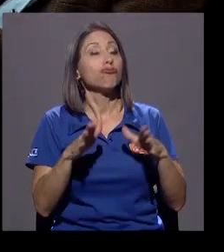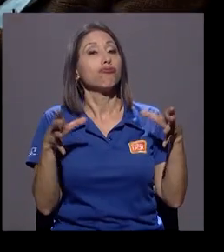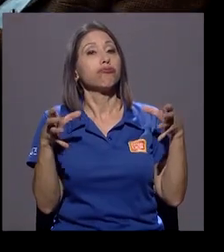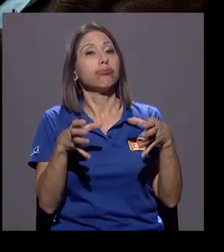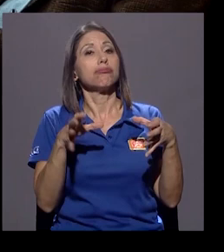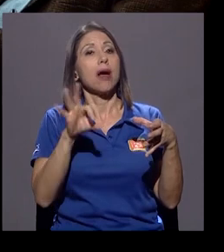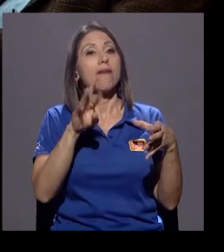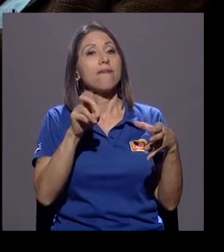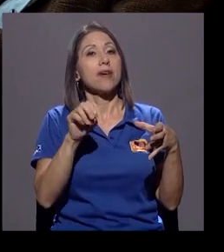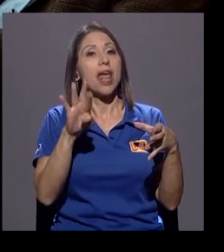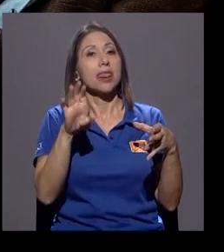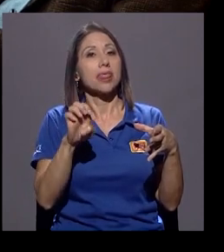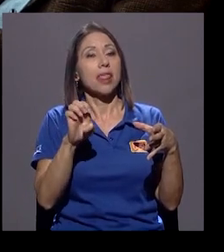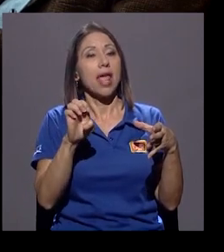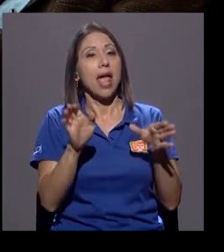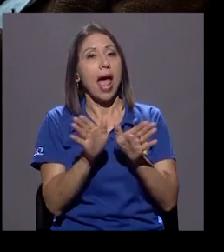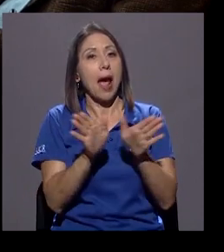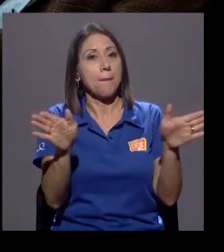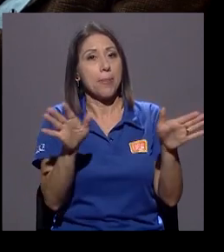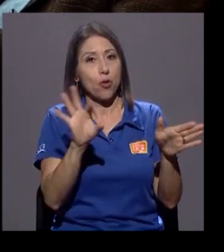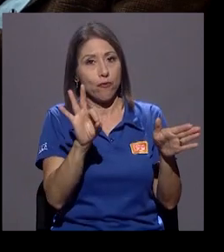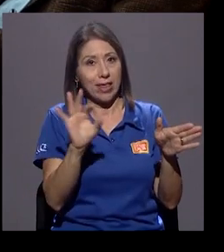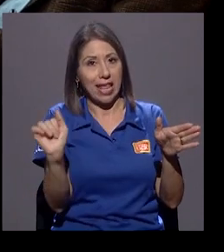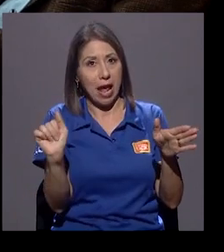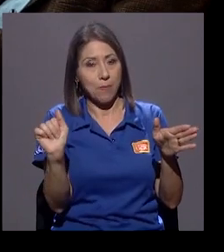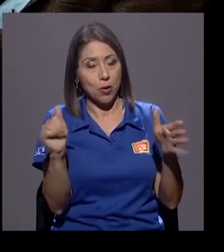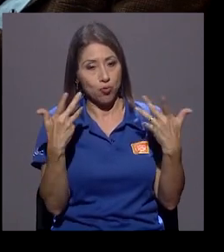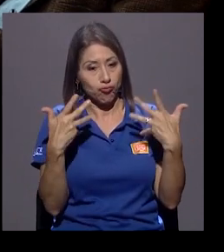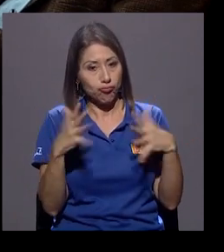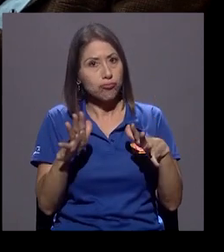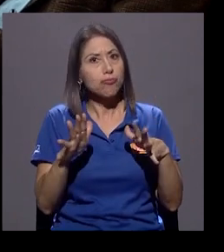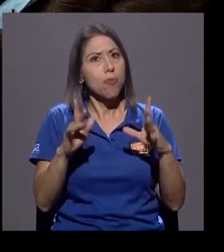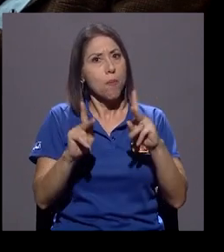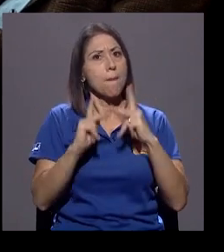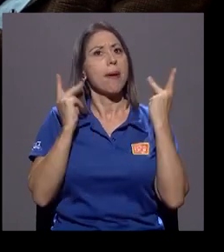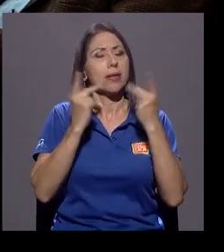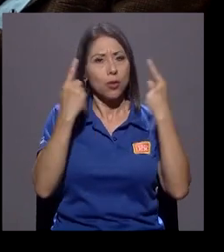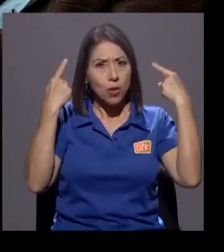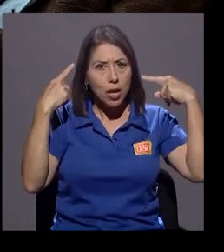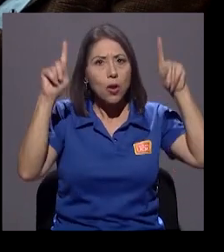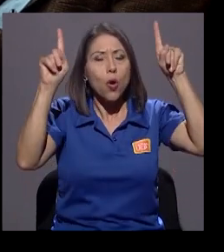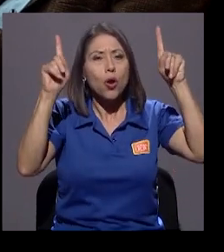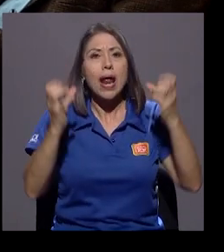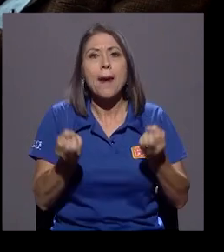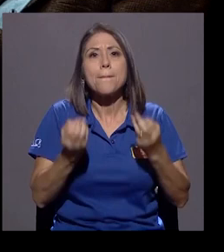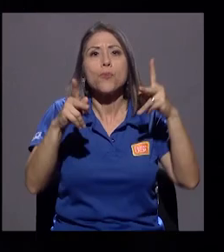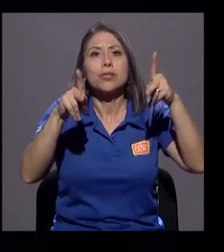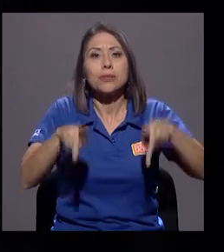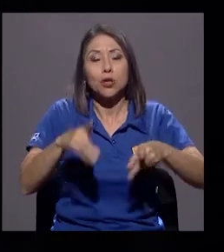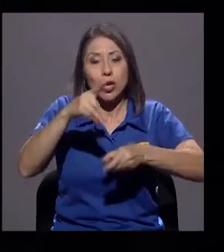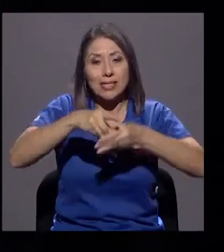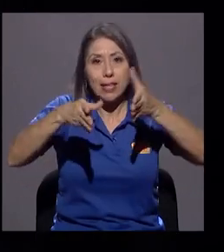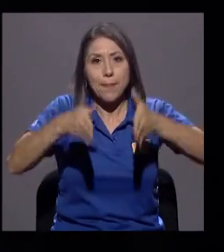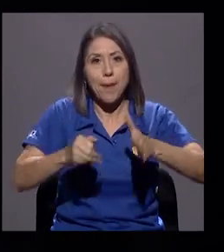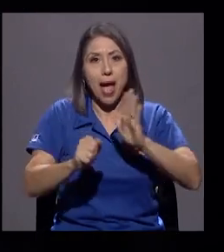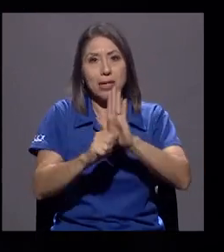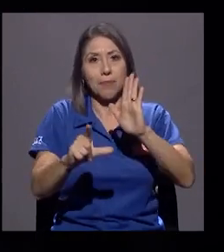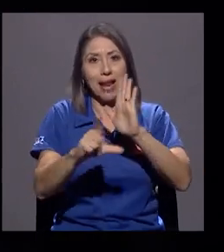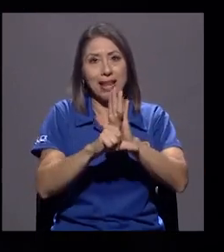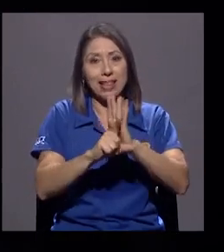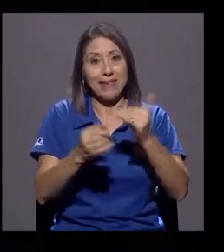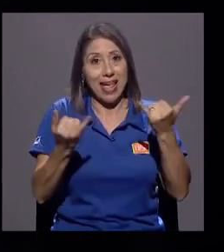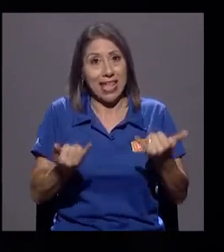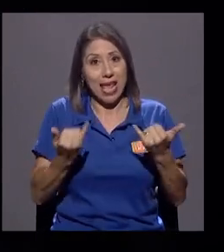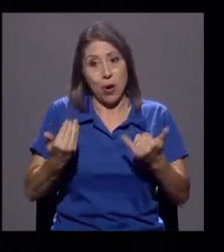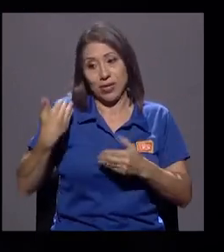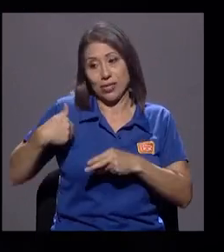amplio se conforma se convierte en un partido que logra una gran cantidad de personas en asamblea legislativa y ahora tenemos una más